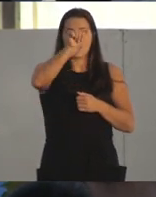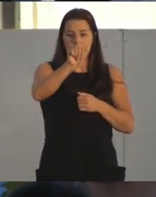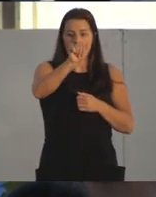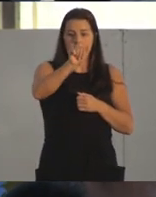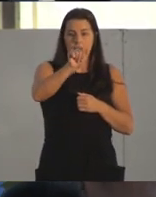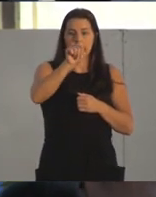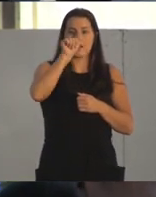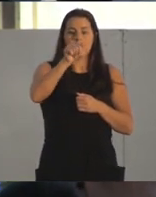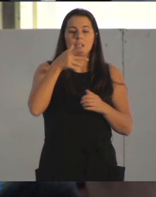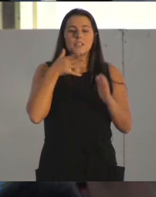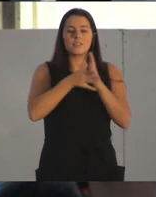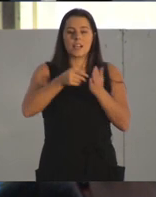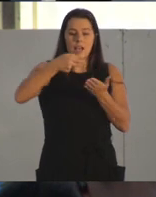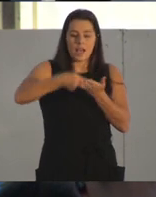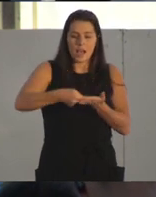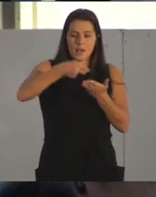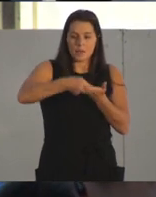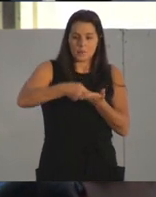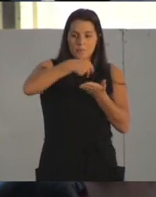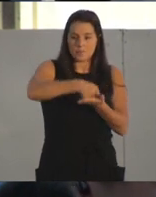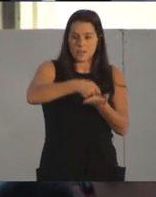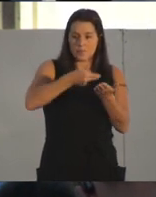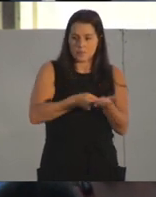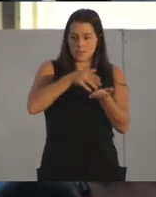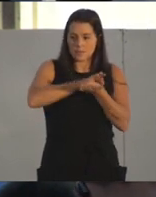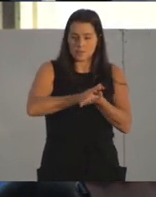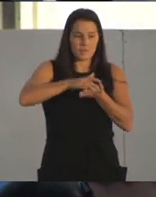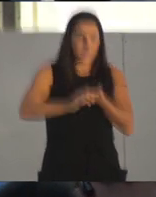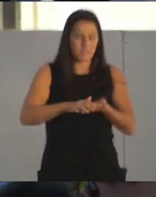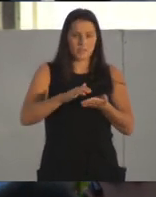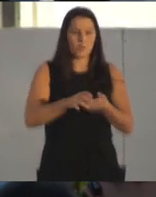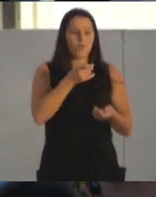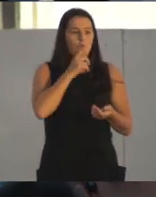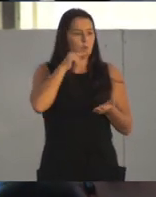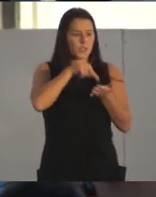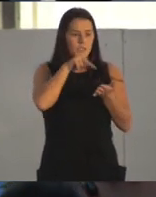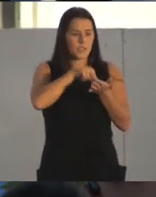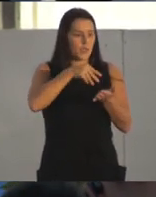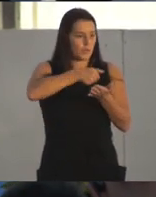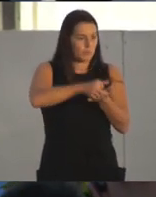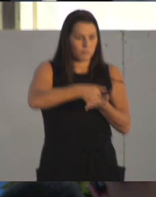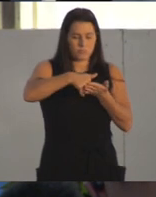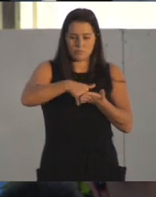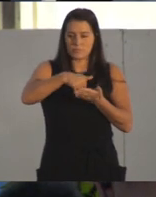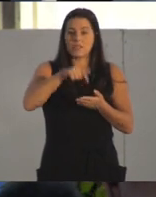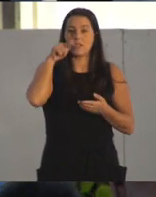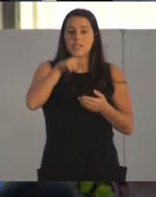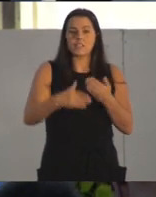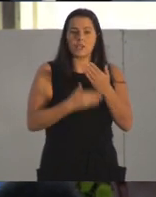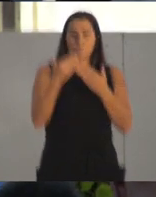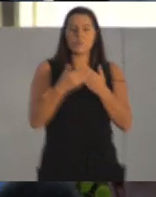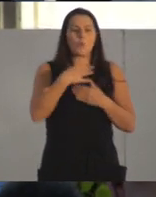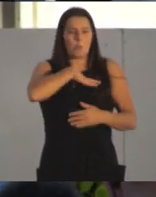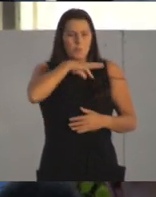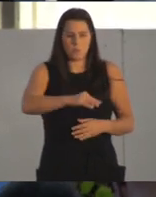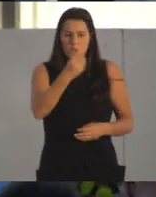de aplastado. Únicamente aplastando ese alimento con el tenedor, ese usuario podría ser capaz de comerlo